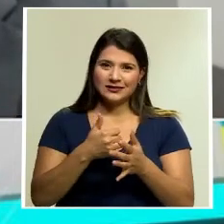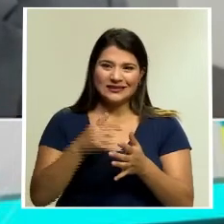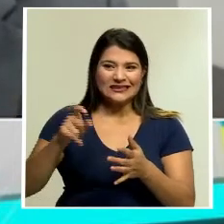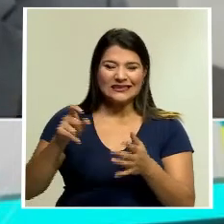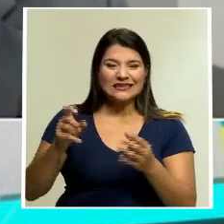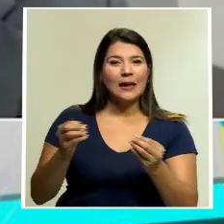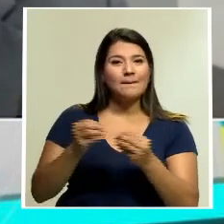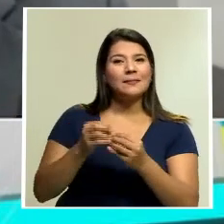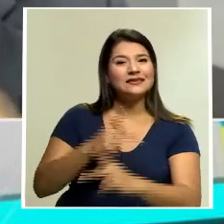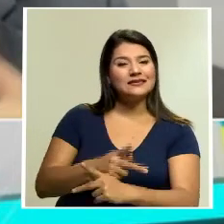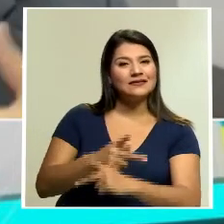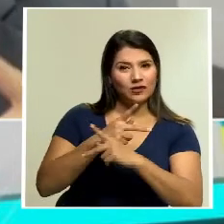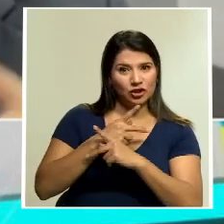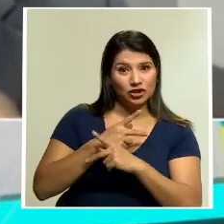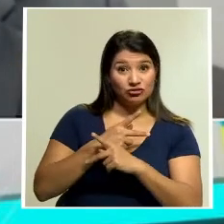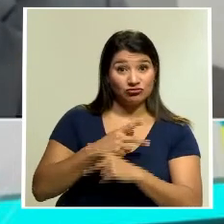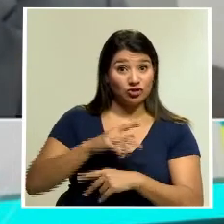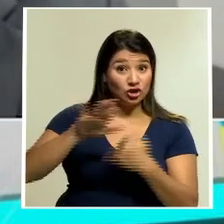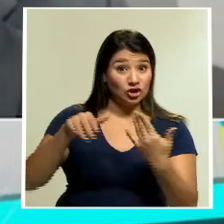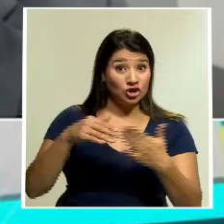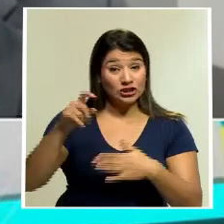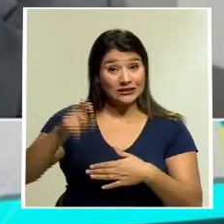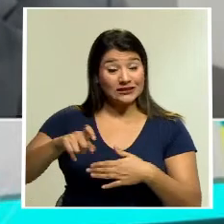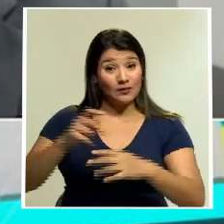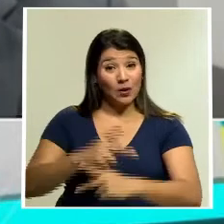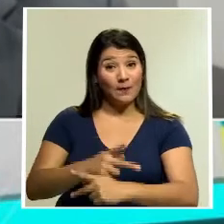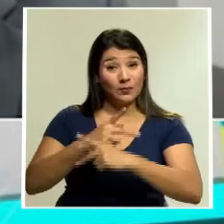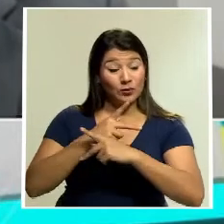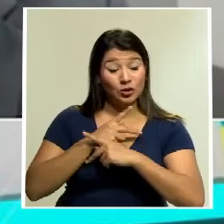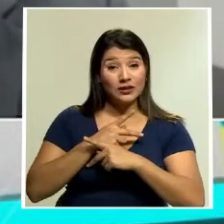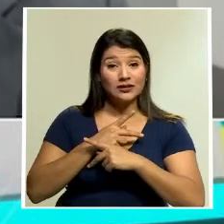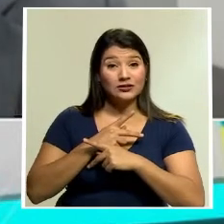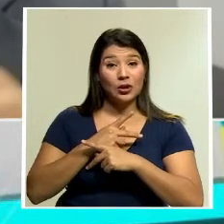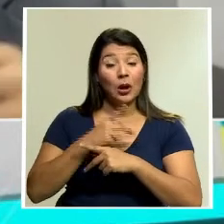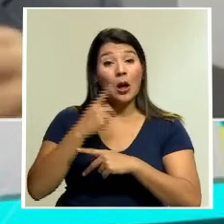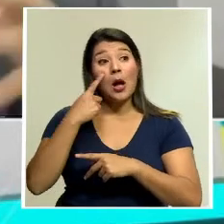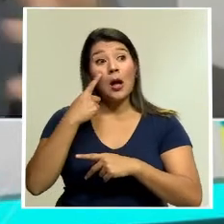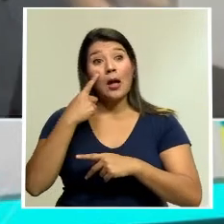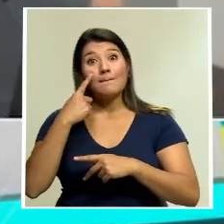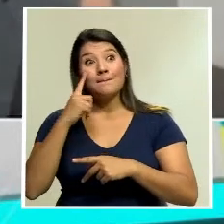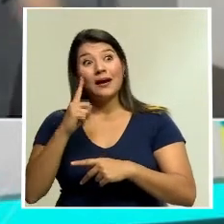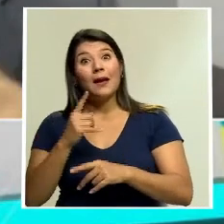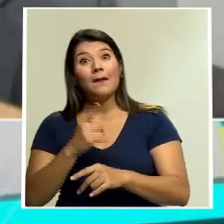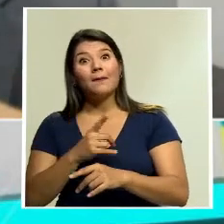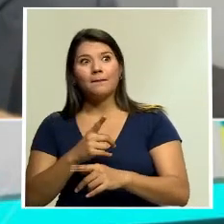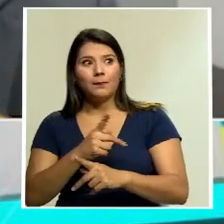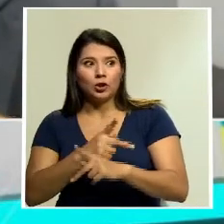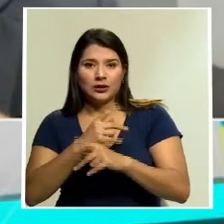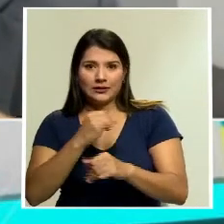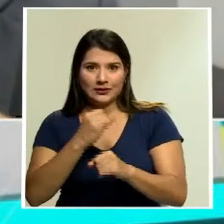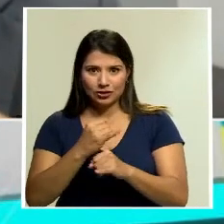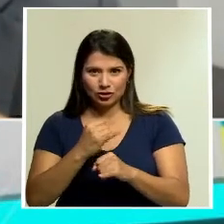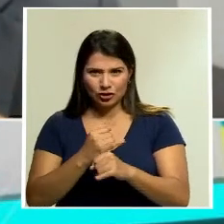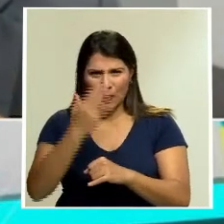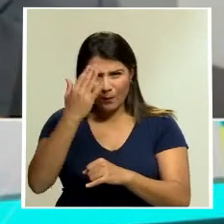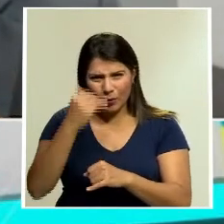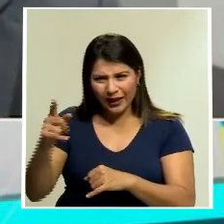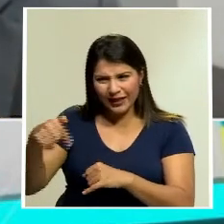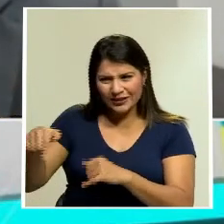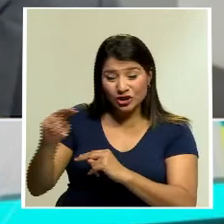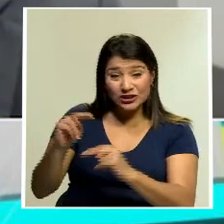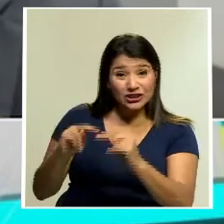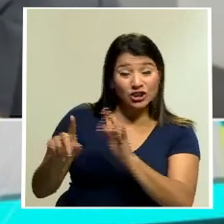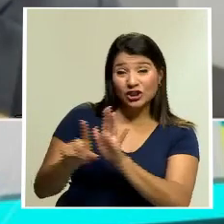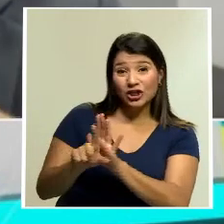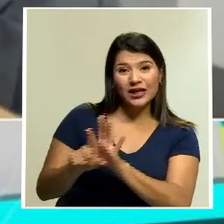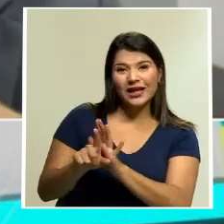y requerimos herramientas para proteger nuestra institucionalidad, porque el crimen organizado lo que